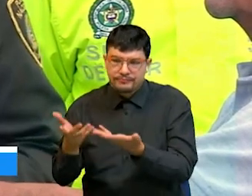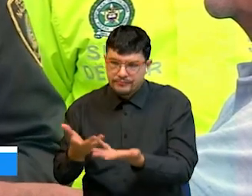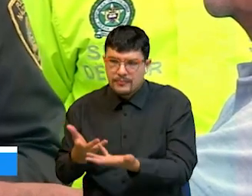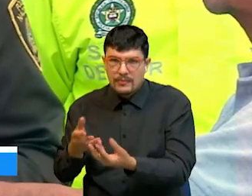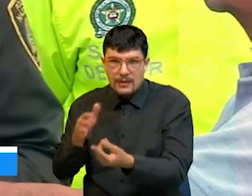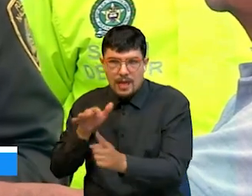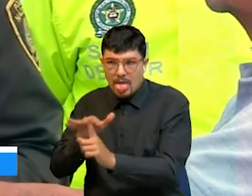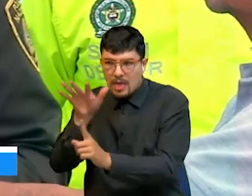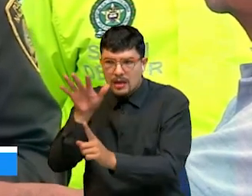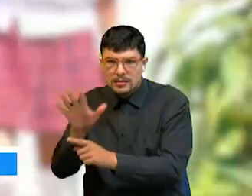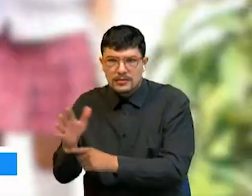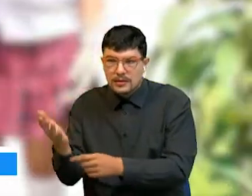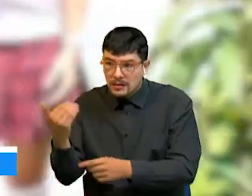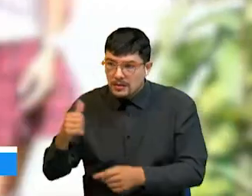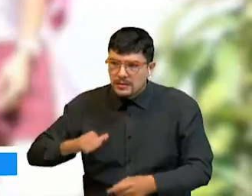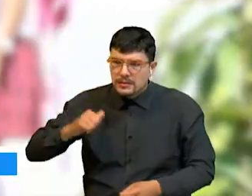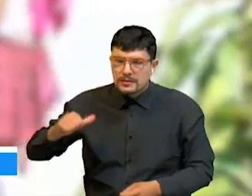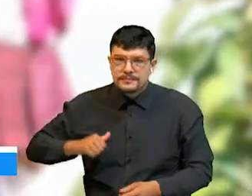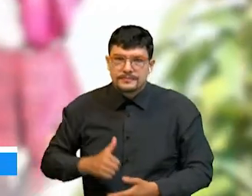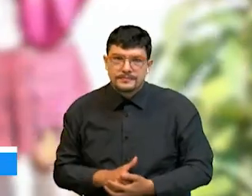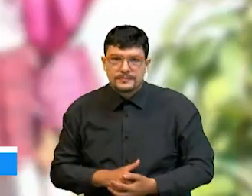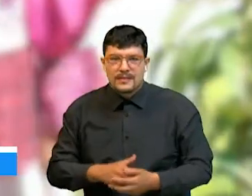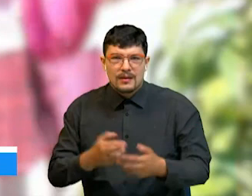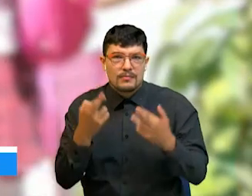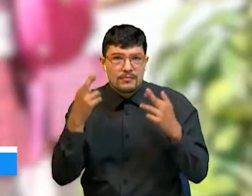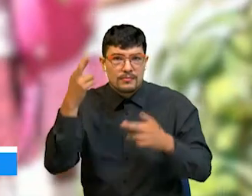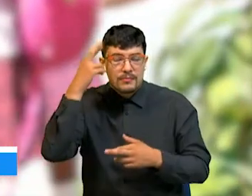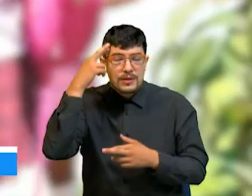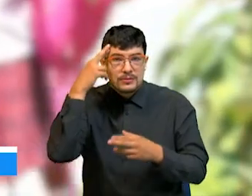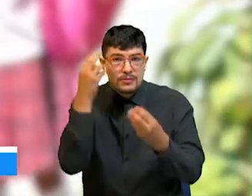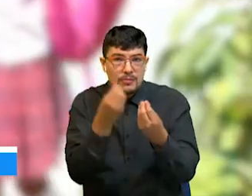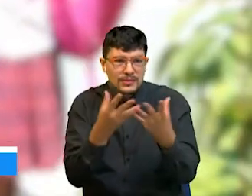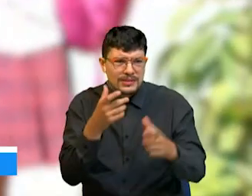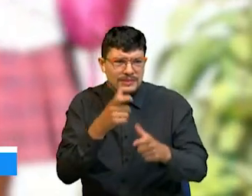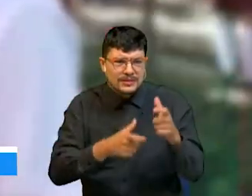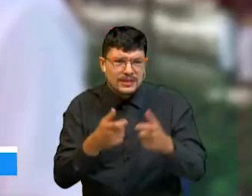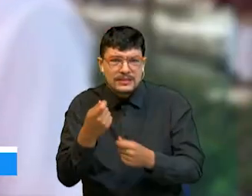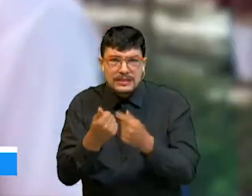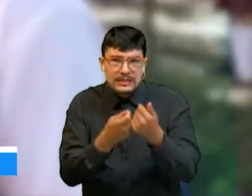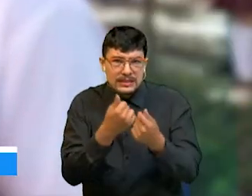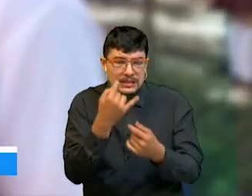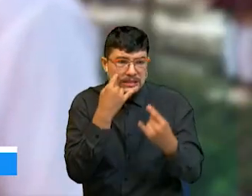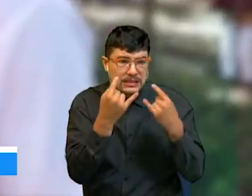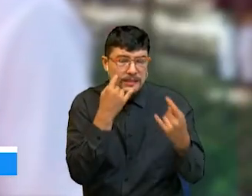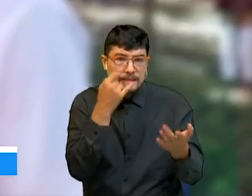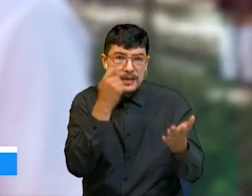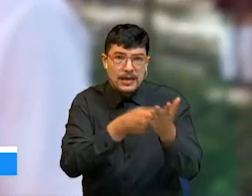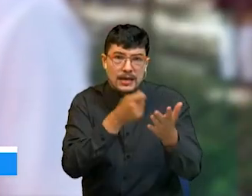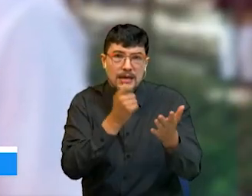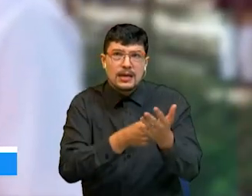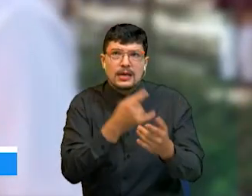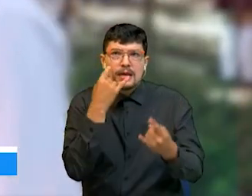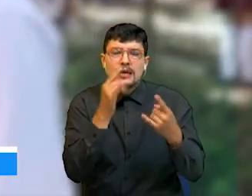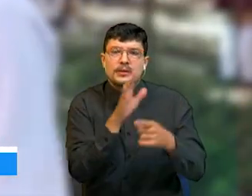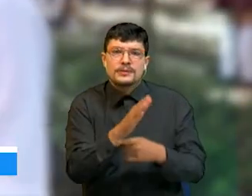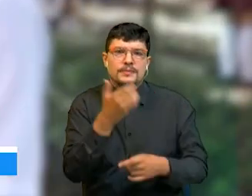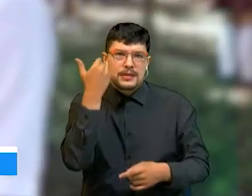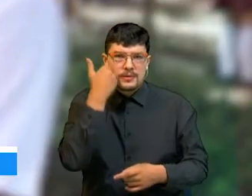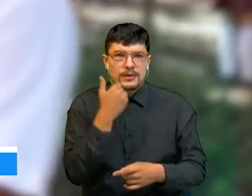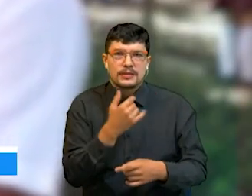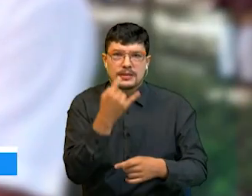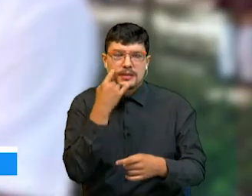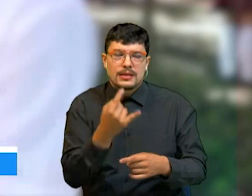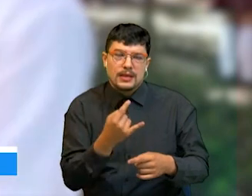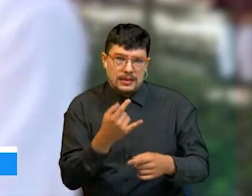la inducción a la prostitución. Son grandes las sumas de dinero que se manejan, lo que hace atractivo para las menores de ejercer ese tipo de